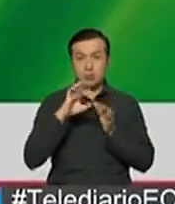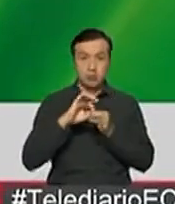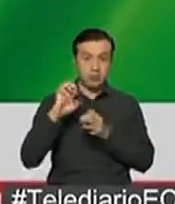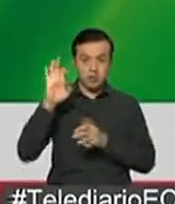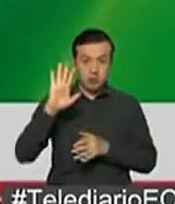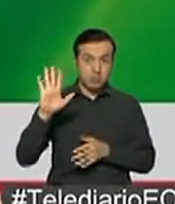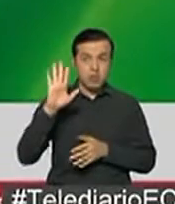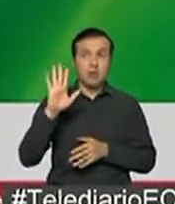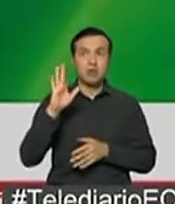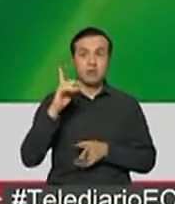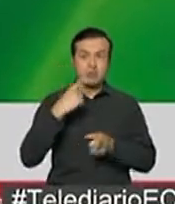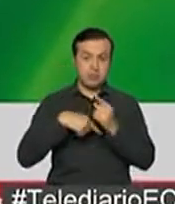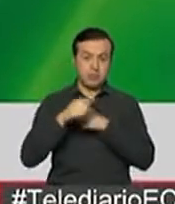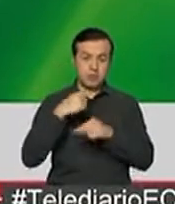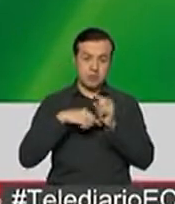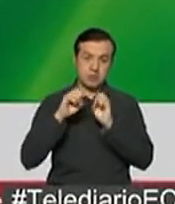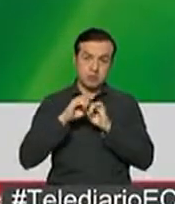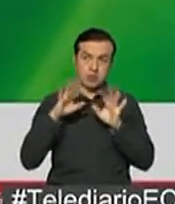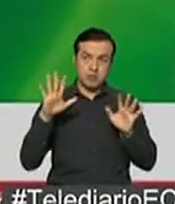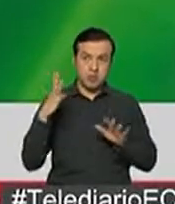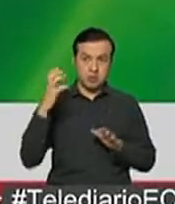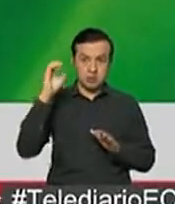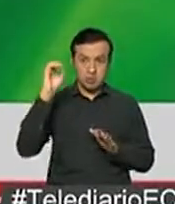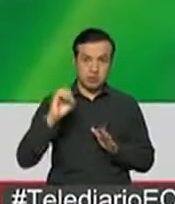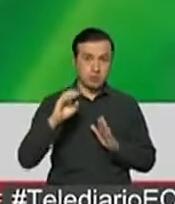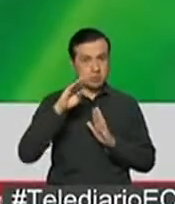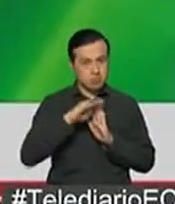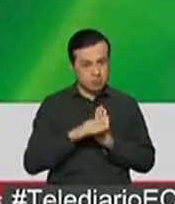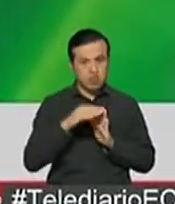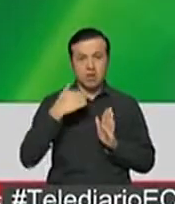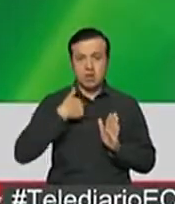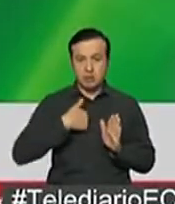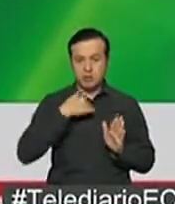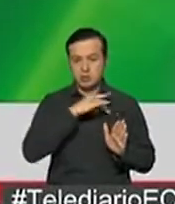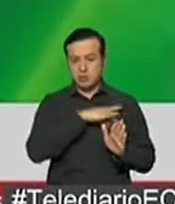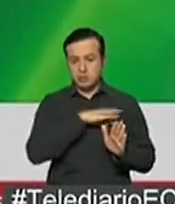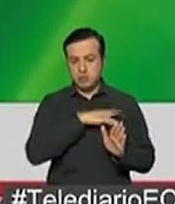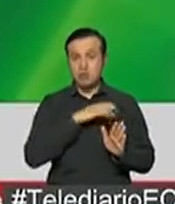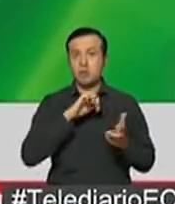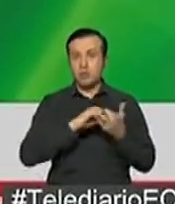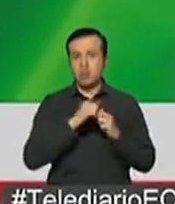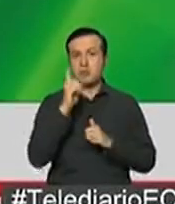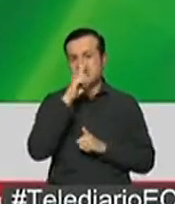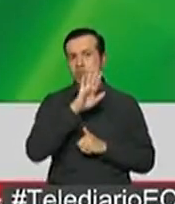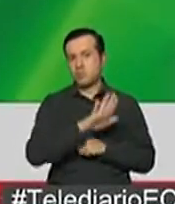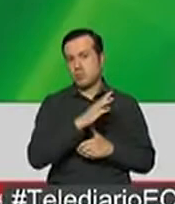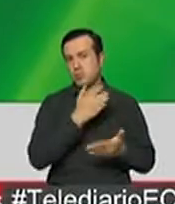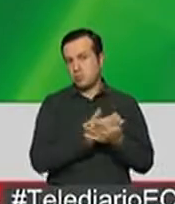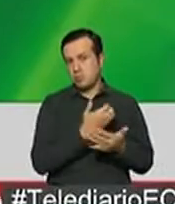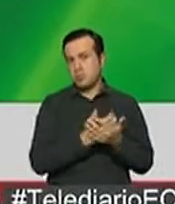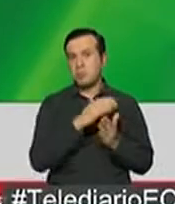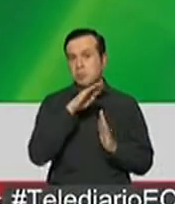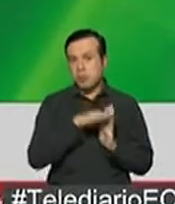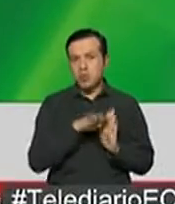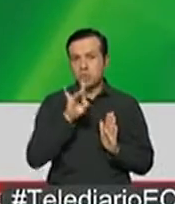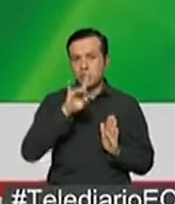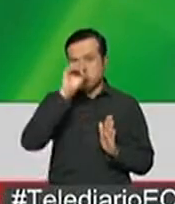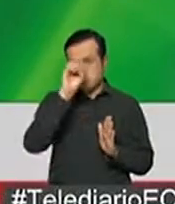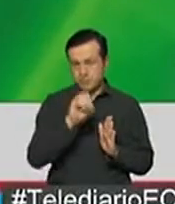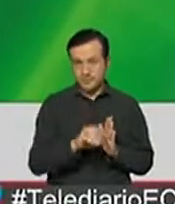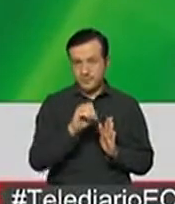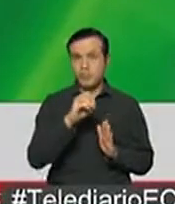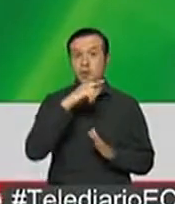si reducimos las exportaciones en alrededor de un 15% argentina-chile están complicados han reducido alrededor de un 8%